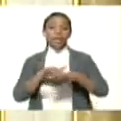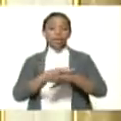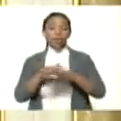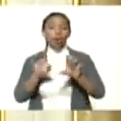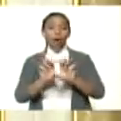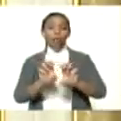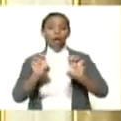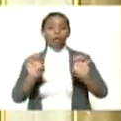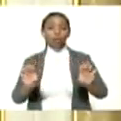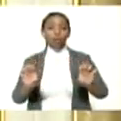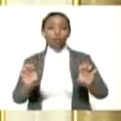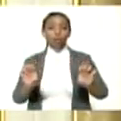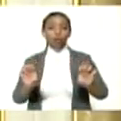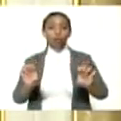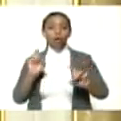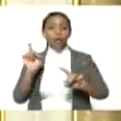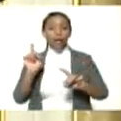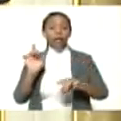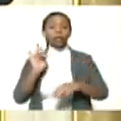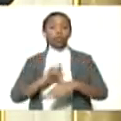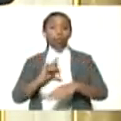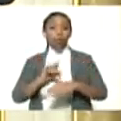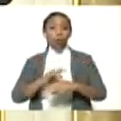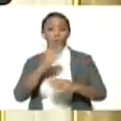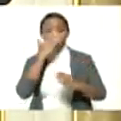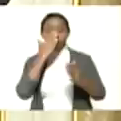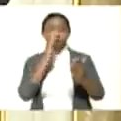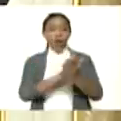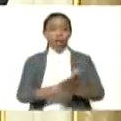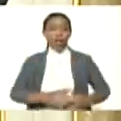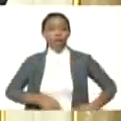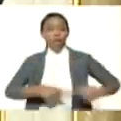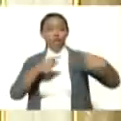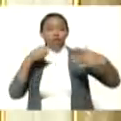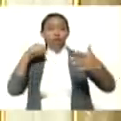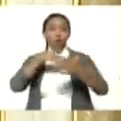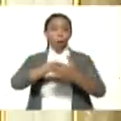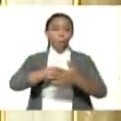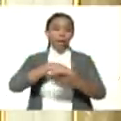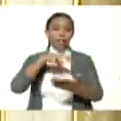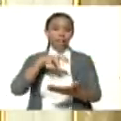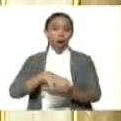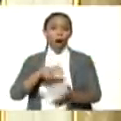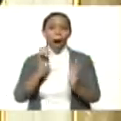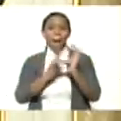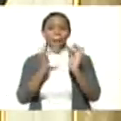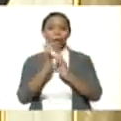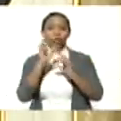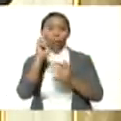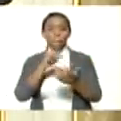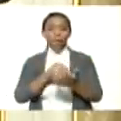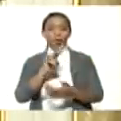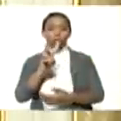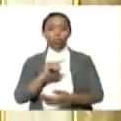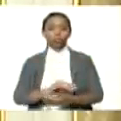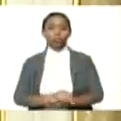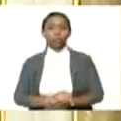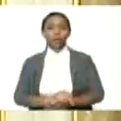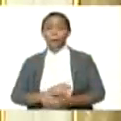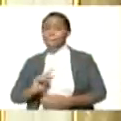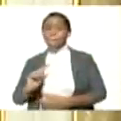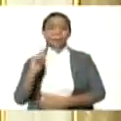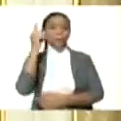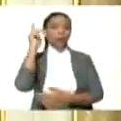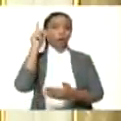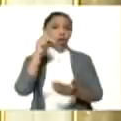Educación que le tocó frentear el golpe de Estado de abril de 2002. Fue de los primeros